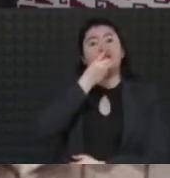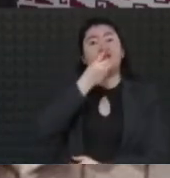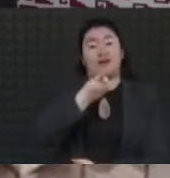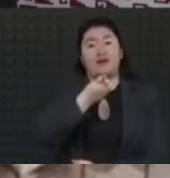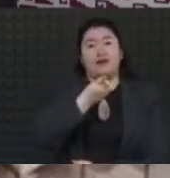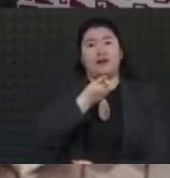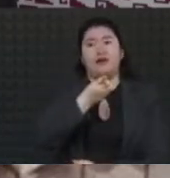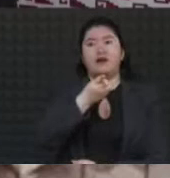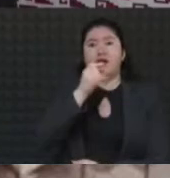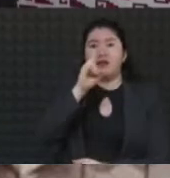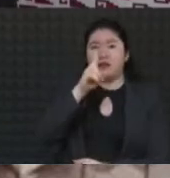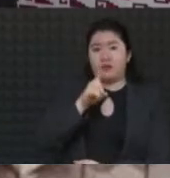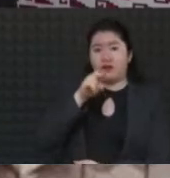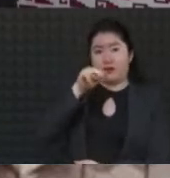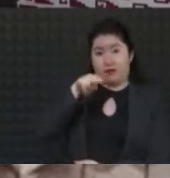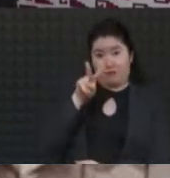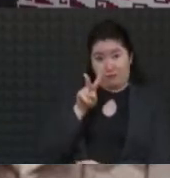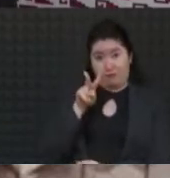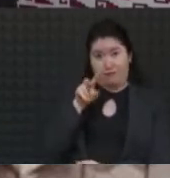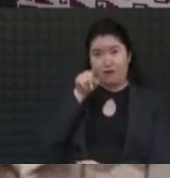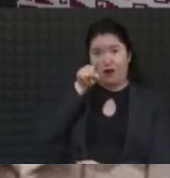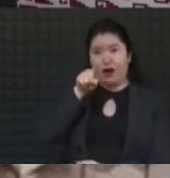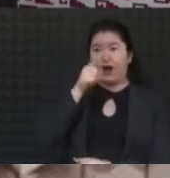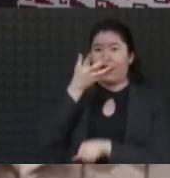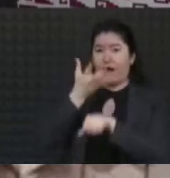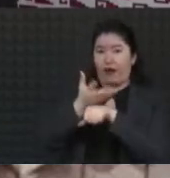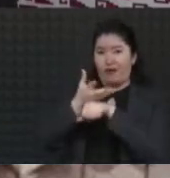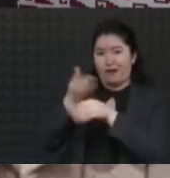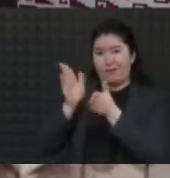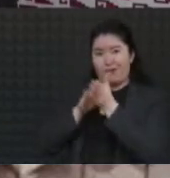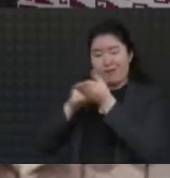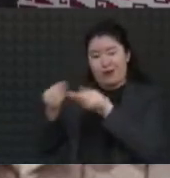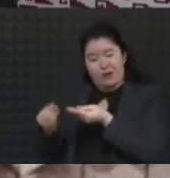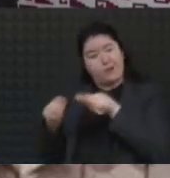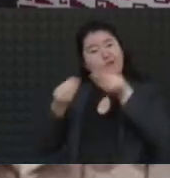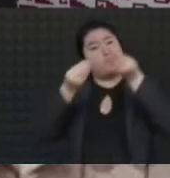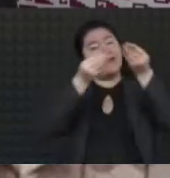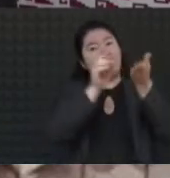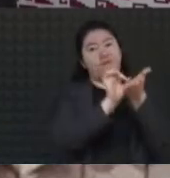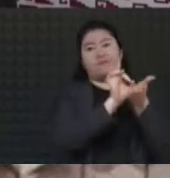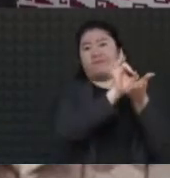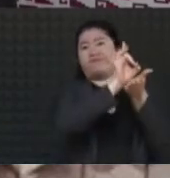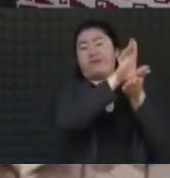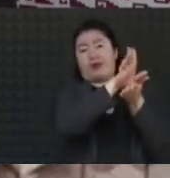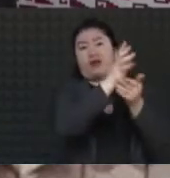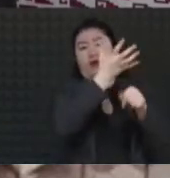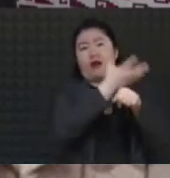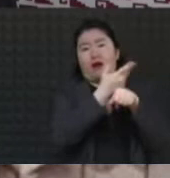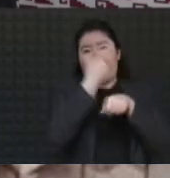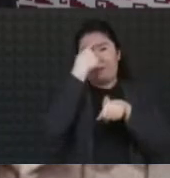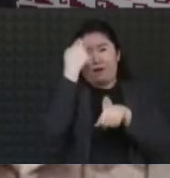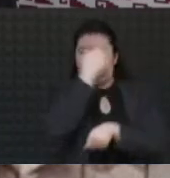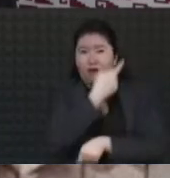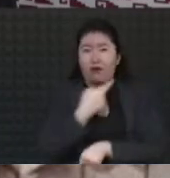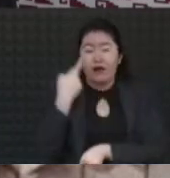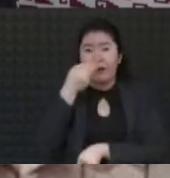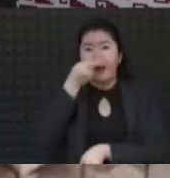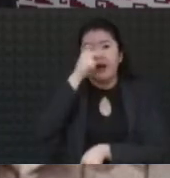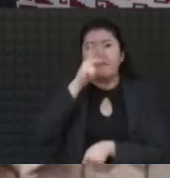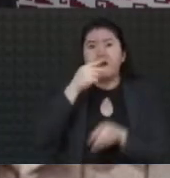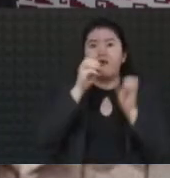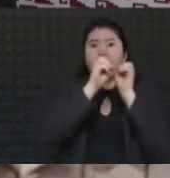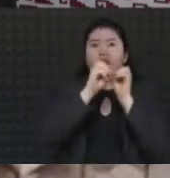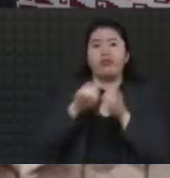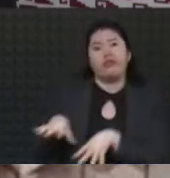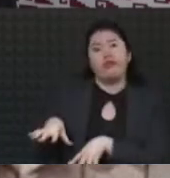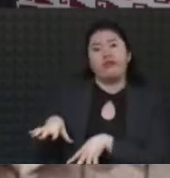Estados Unidos, por lo cual, dicen ellos, interpusieron una denuncia ante la Fiscalía General de Justicia.